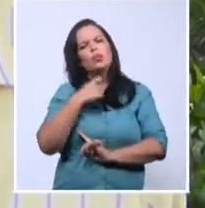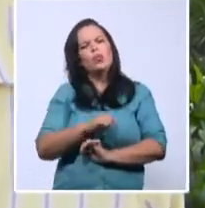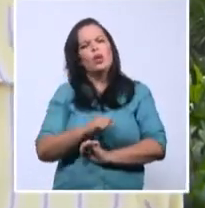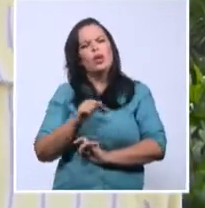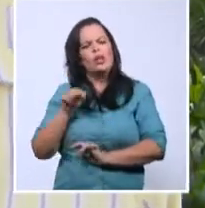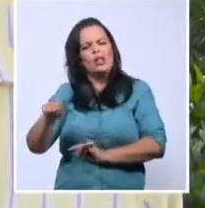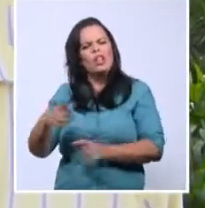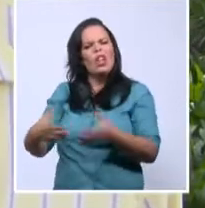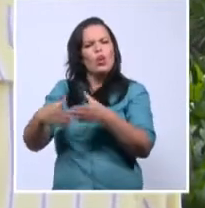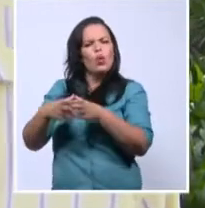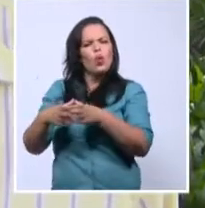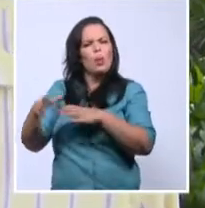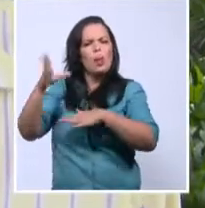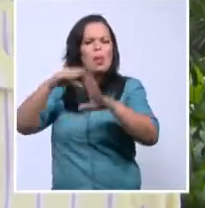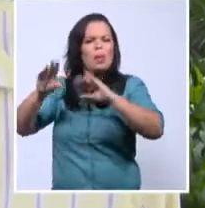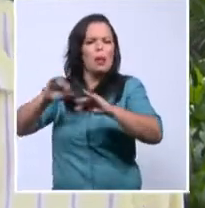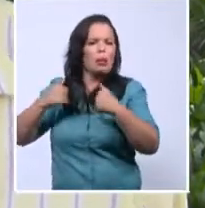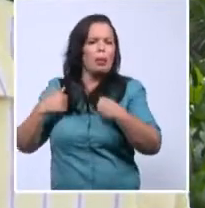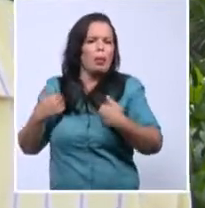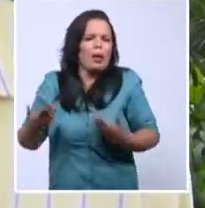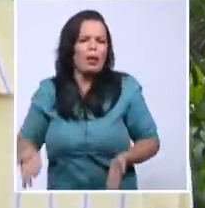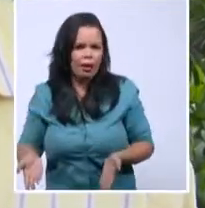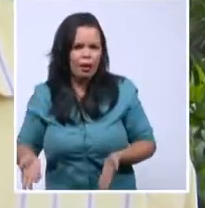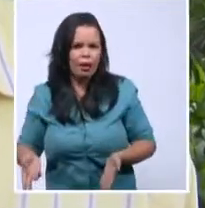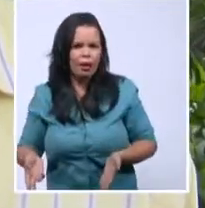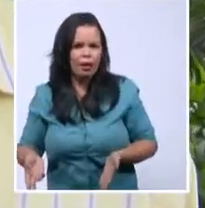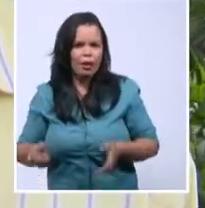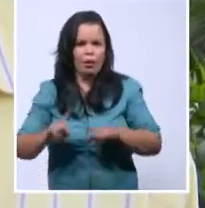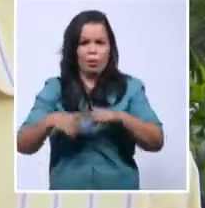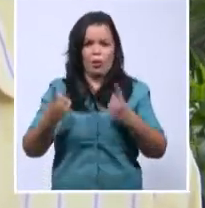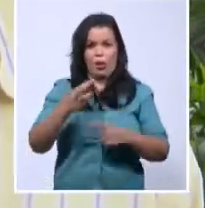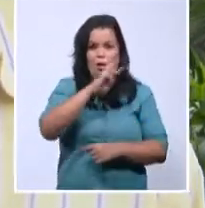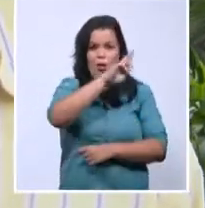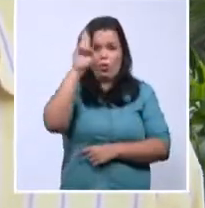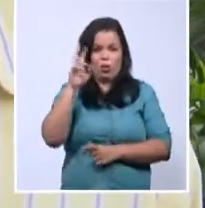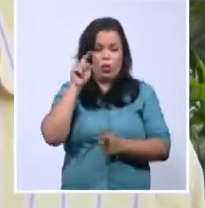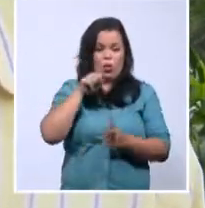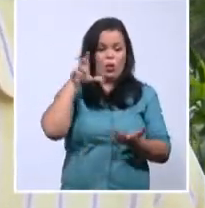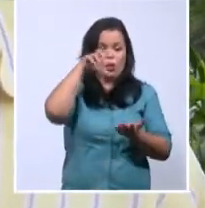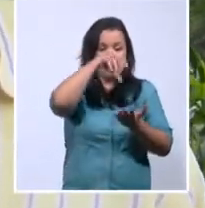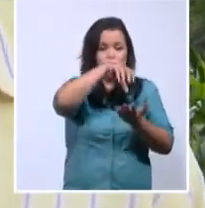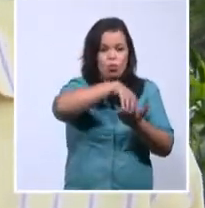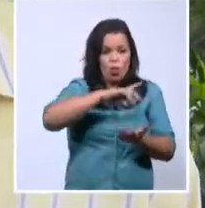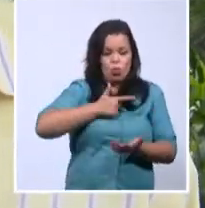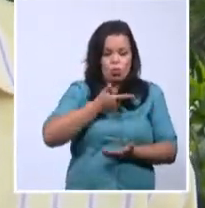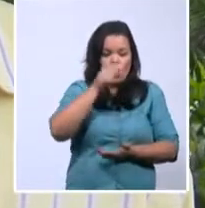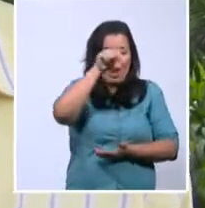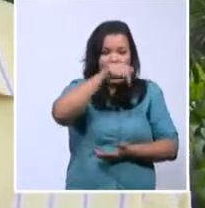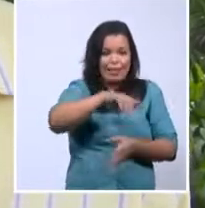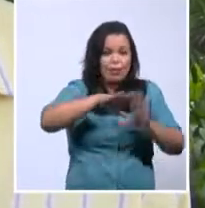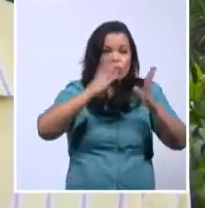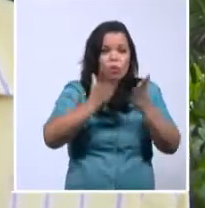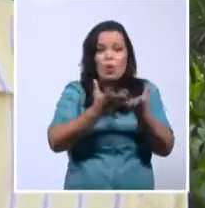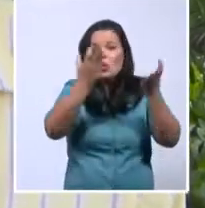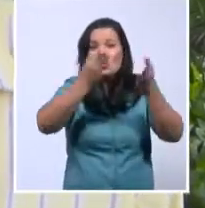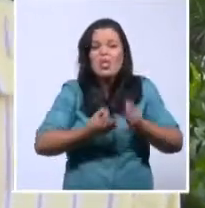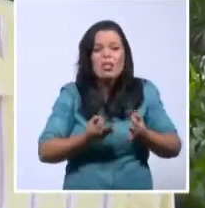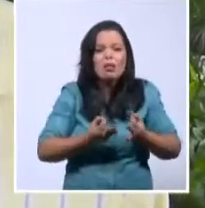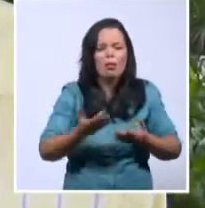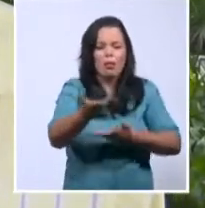pide? Si la revolución, desde sus instituciones culturales, desde los inicios, no ha hecho otra cosa que dialogar con los artistas y los